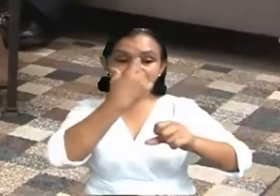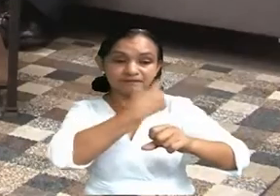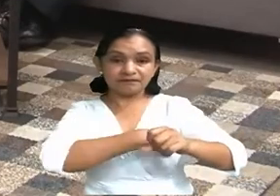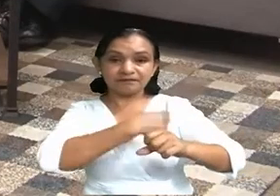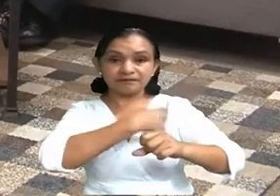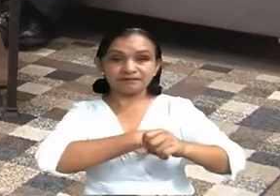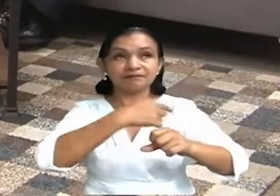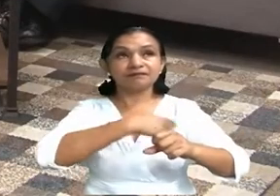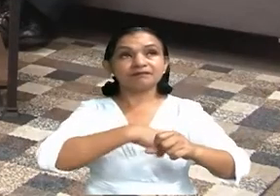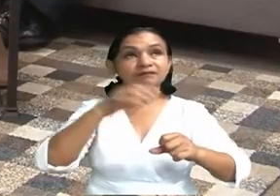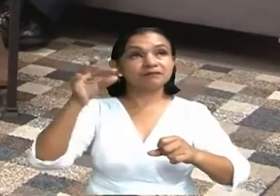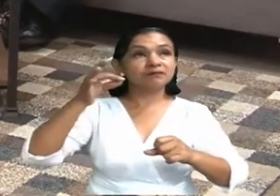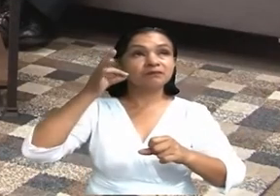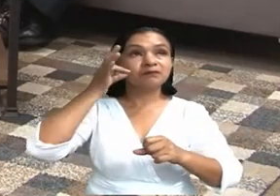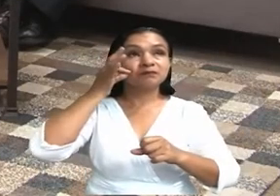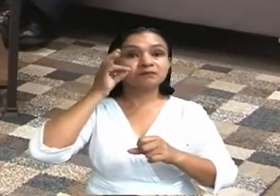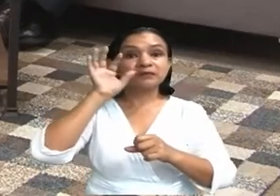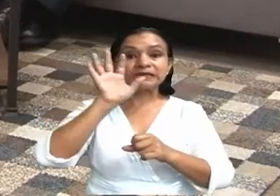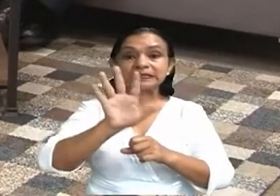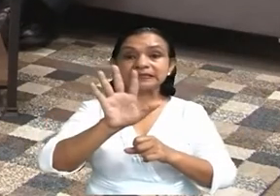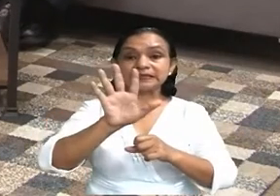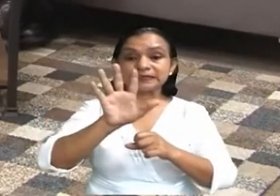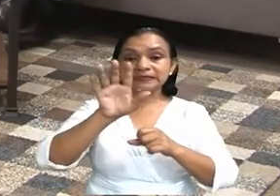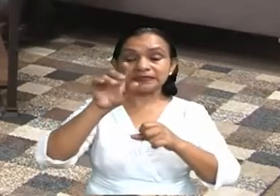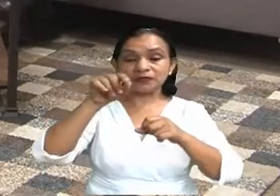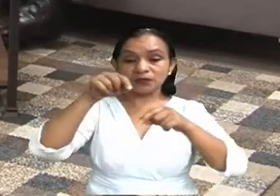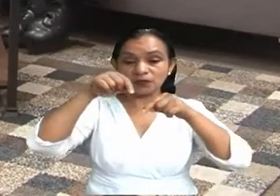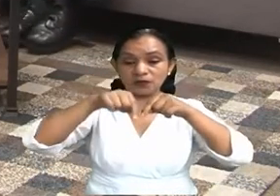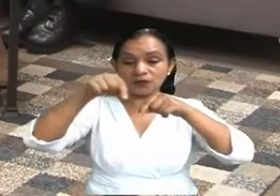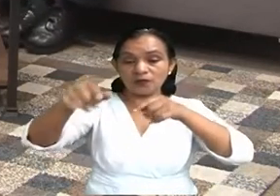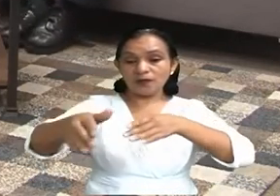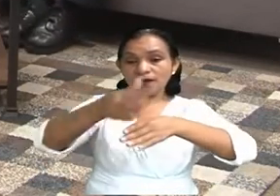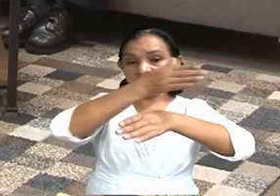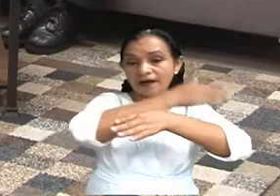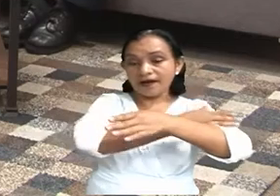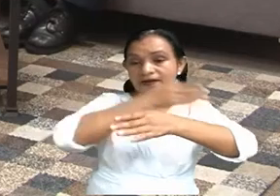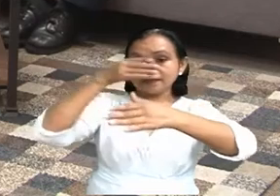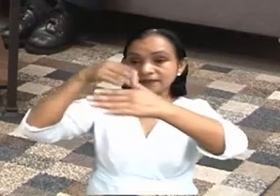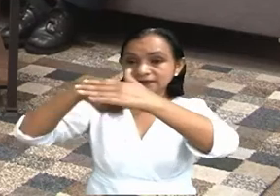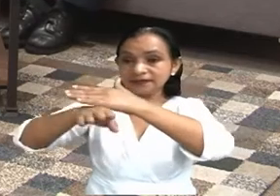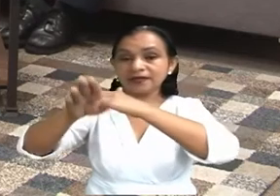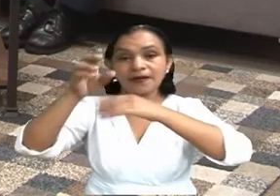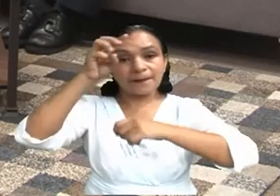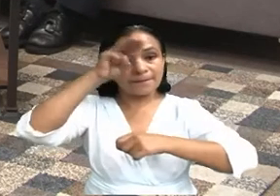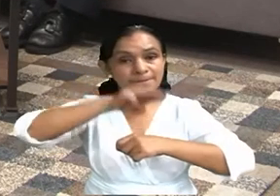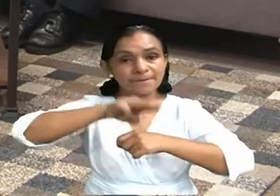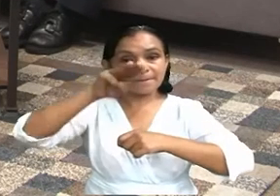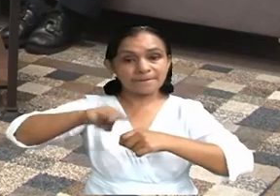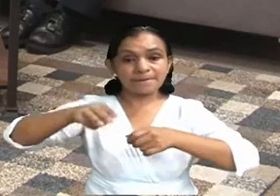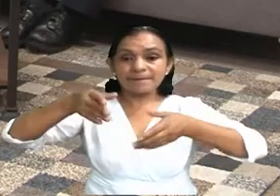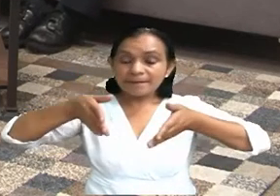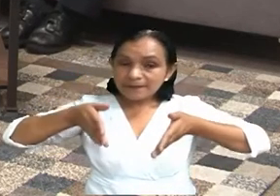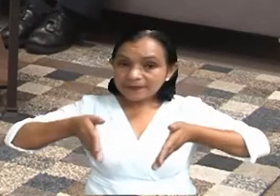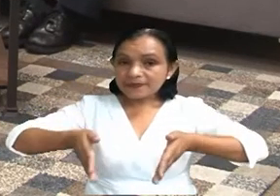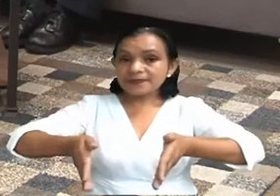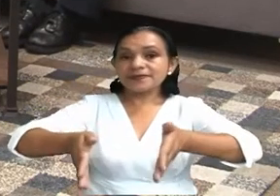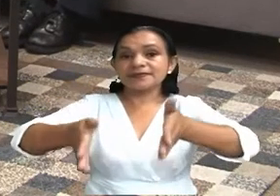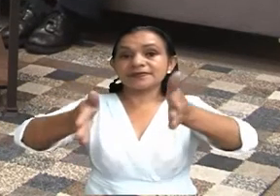de Matagalpa está como 5 kilómetros antes de llegar a la cabecera departamental sobre la carretera.